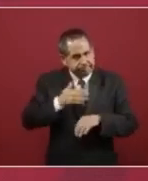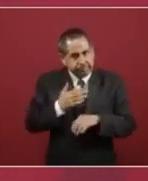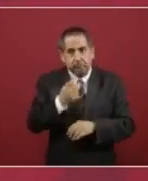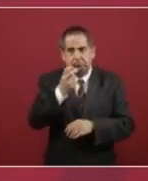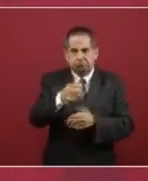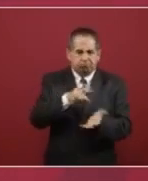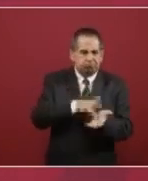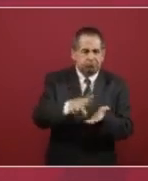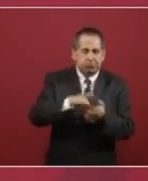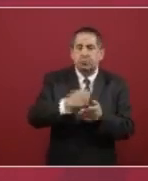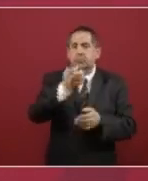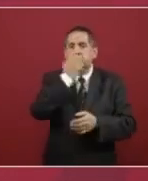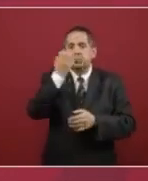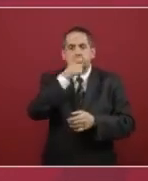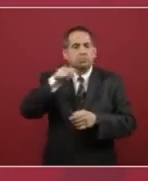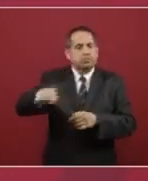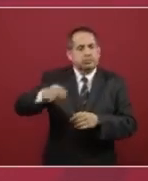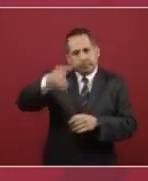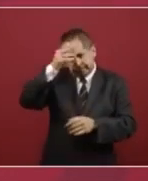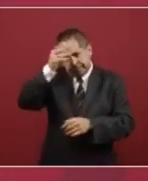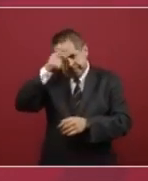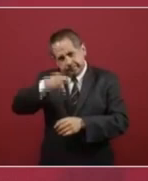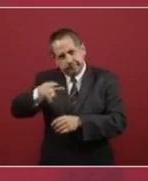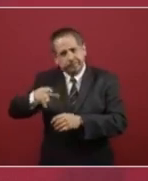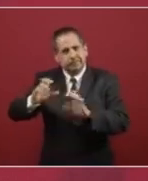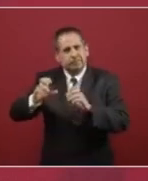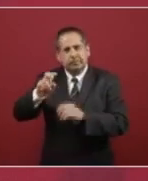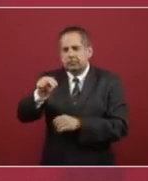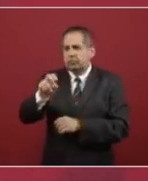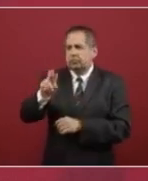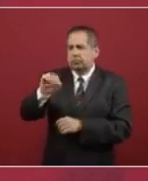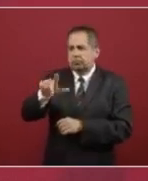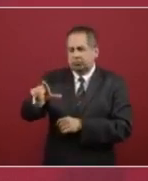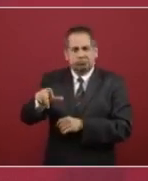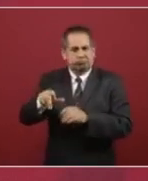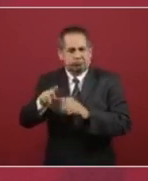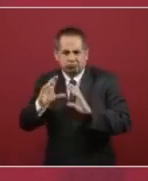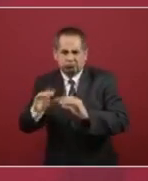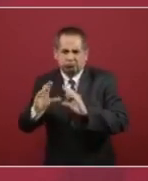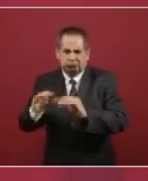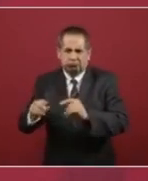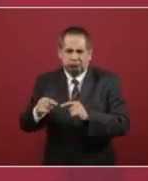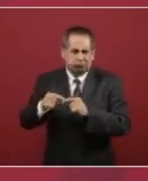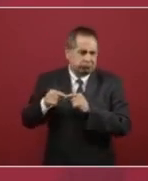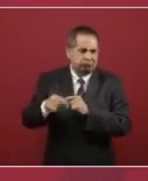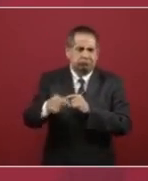las normales, se van a abrir normales, el MEXE se abre,